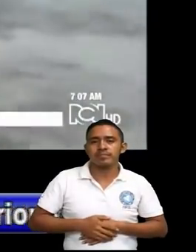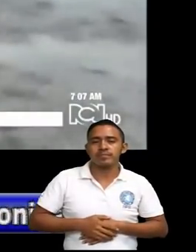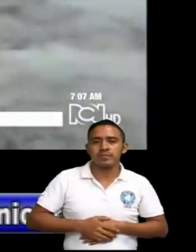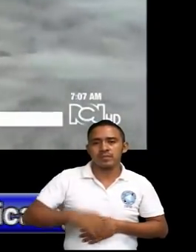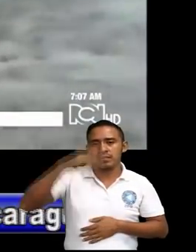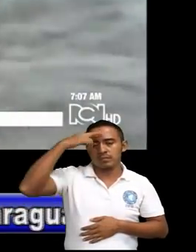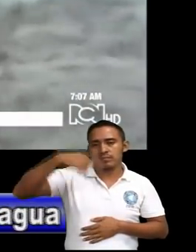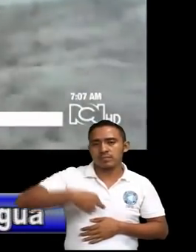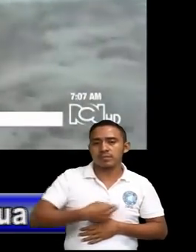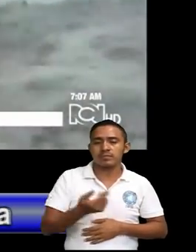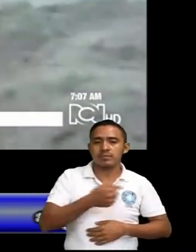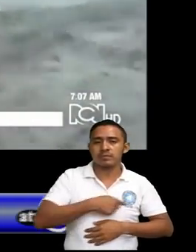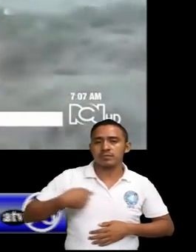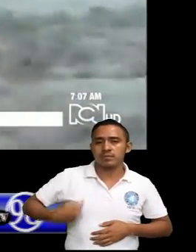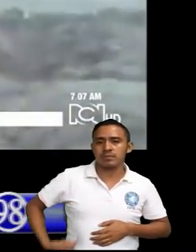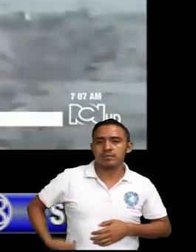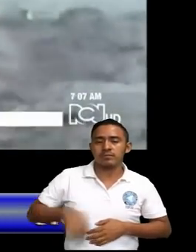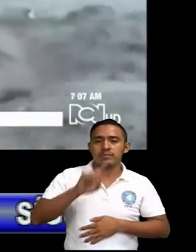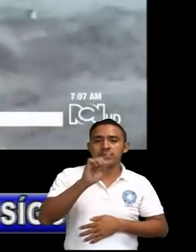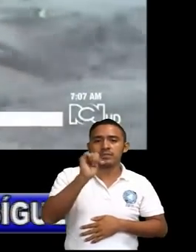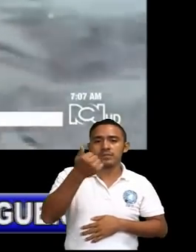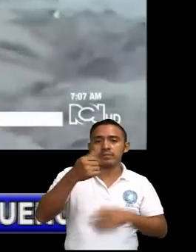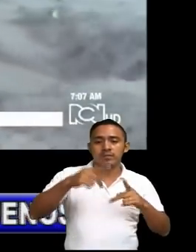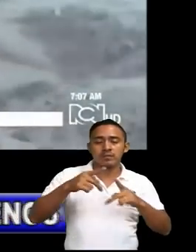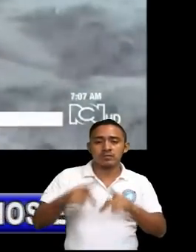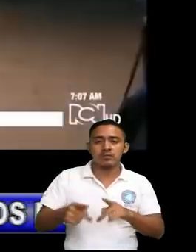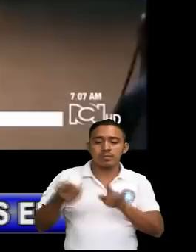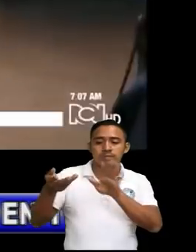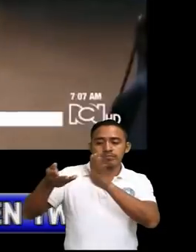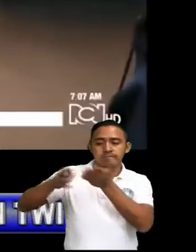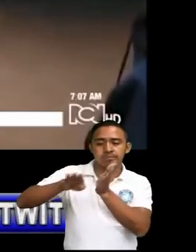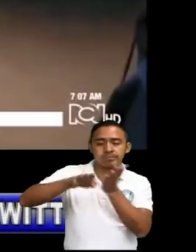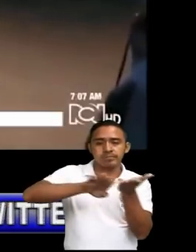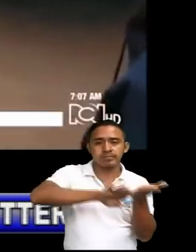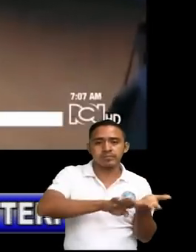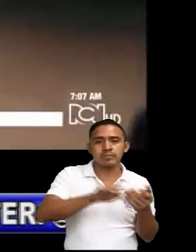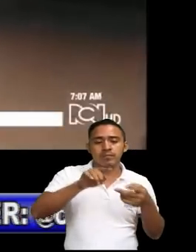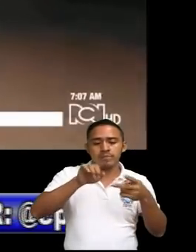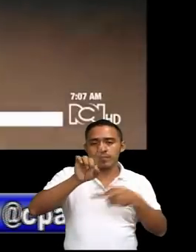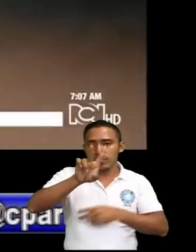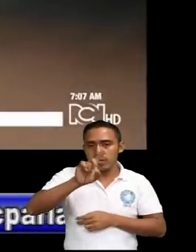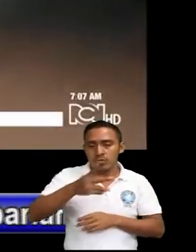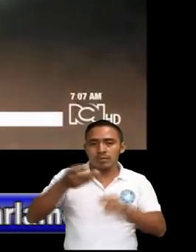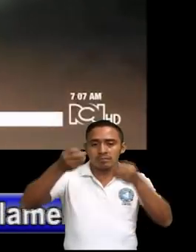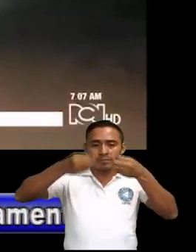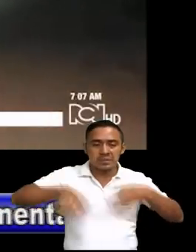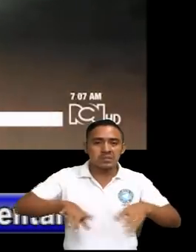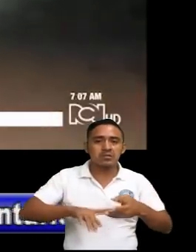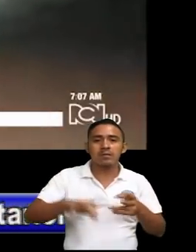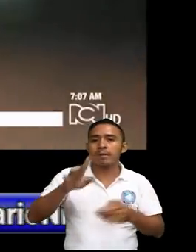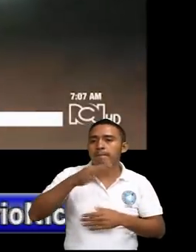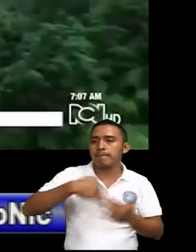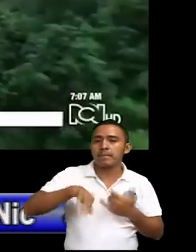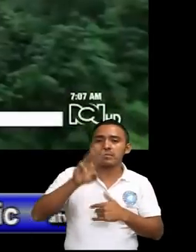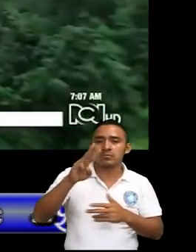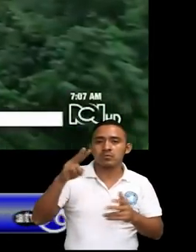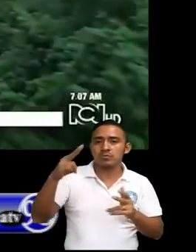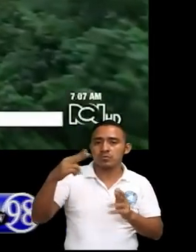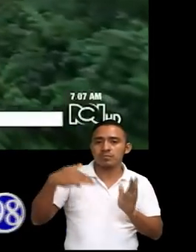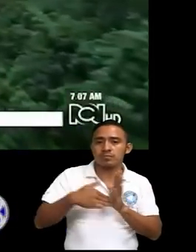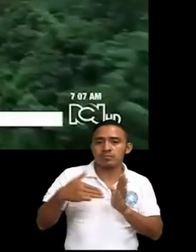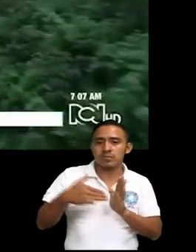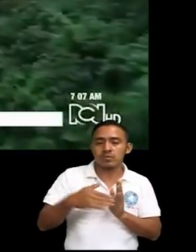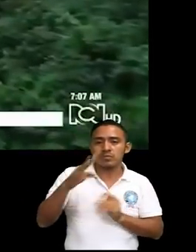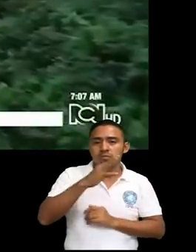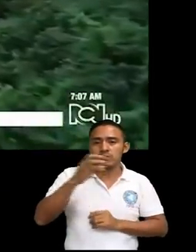Autoridades de China elevaron hoy a 16 la lista de personas fallecidas, 12 desaparecidos y más de